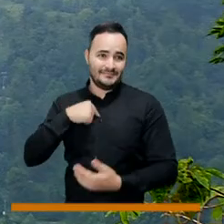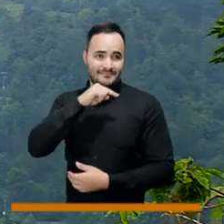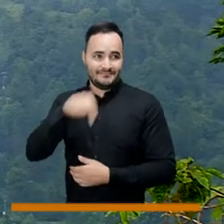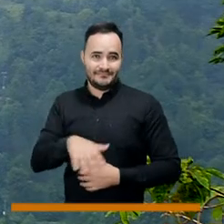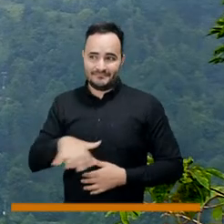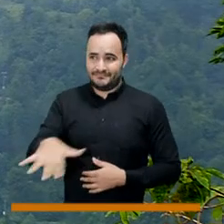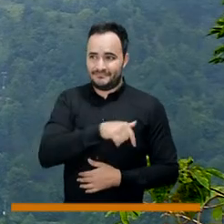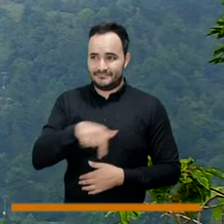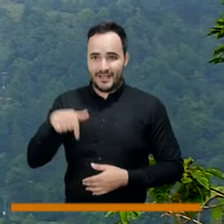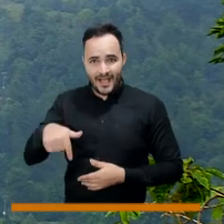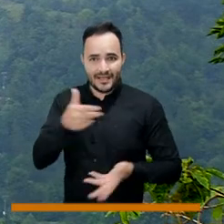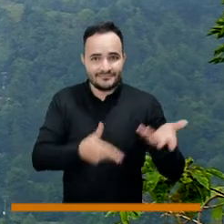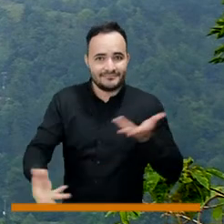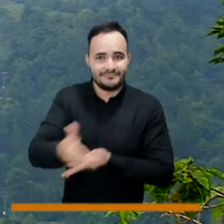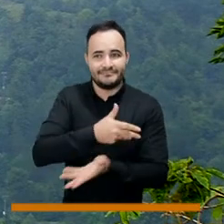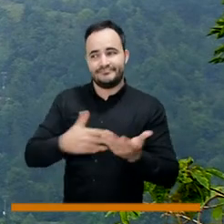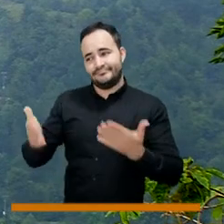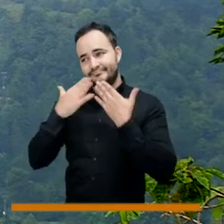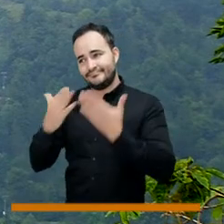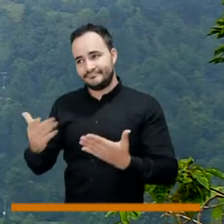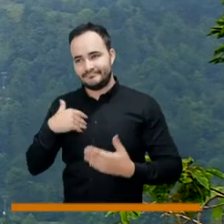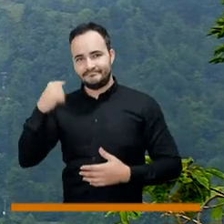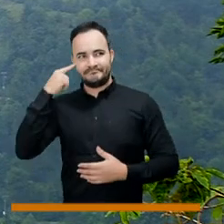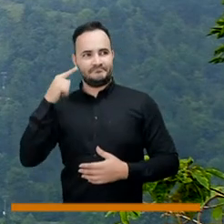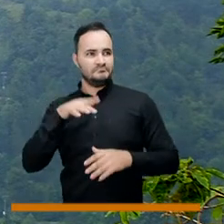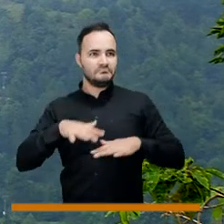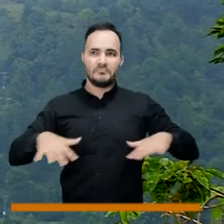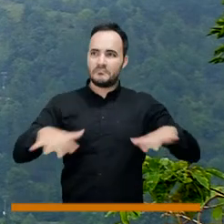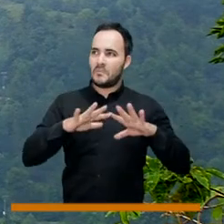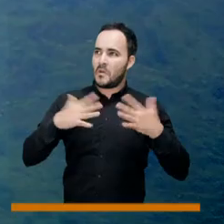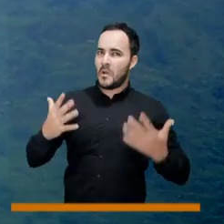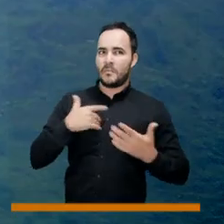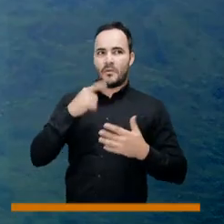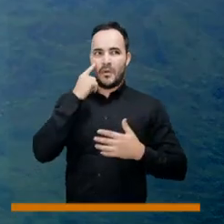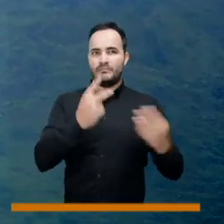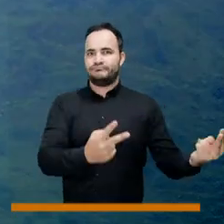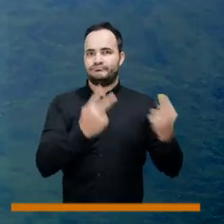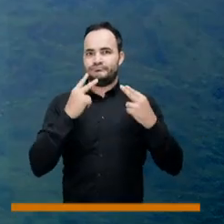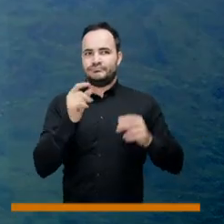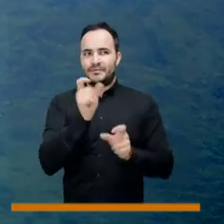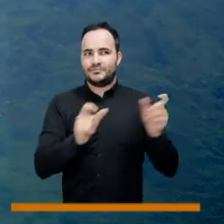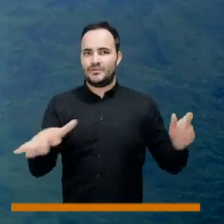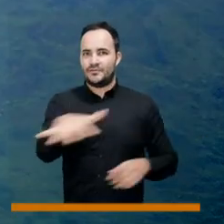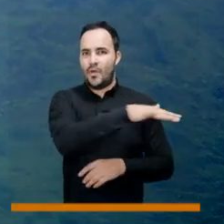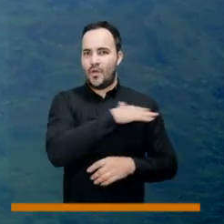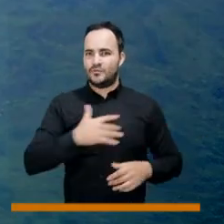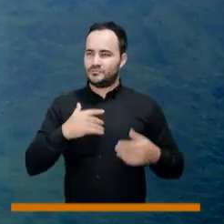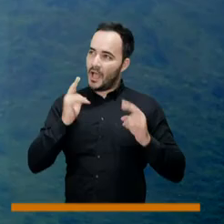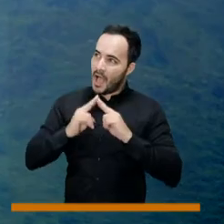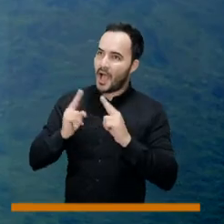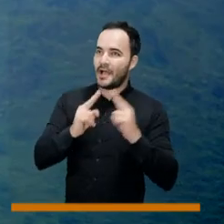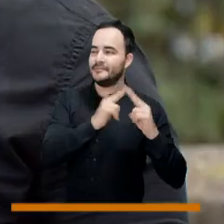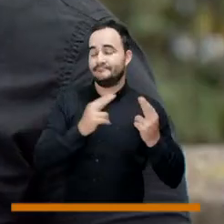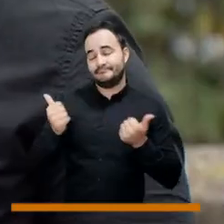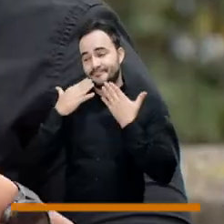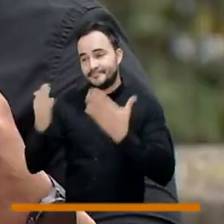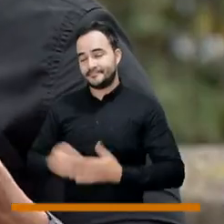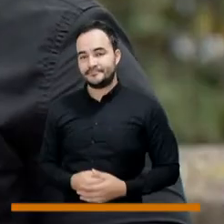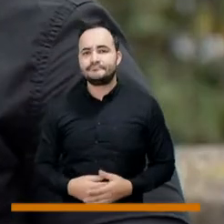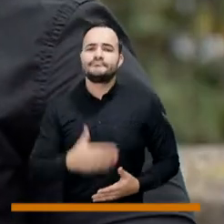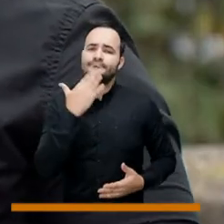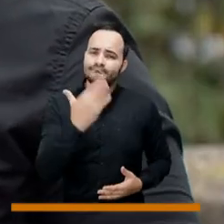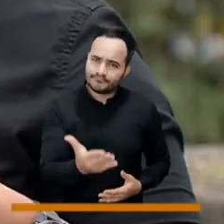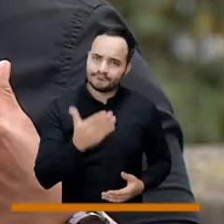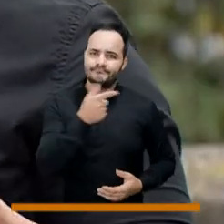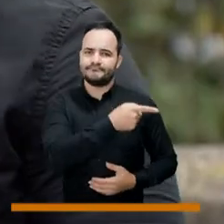por invitarnos a conocer este sector de Medellín y bienvenido una vez más. Catherine, un cordial saludo para ti, para todos